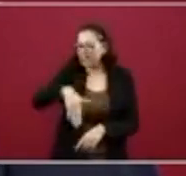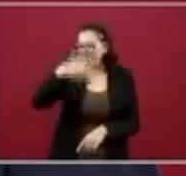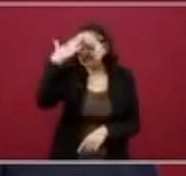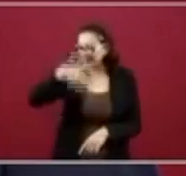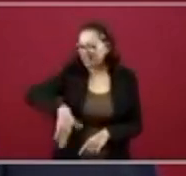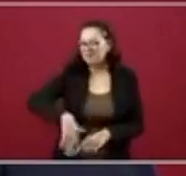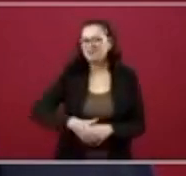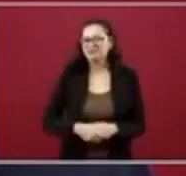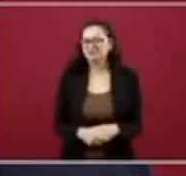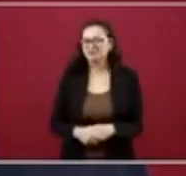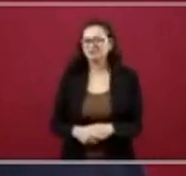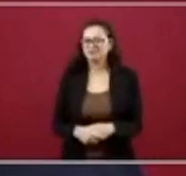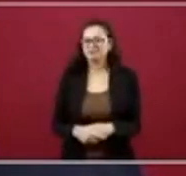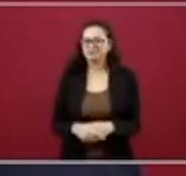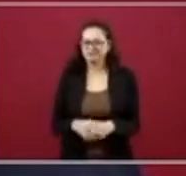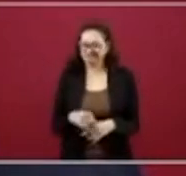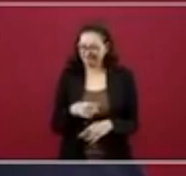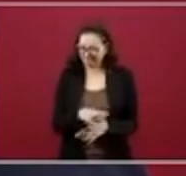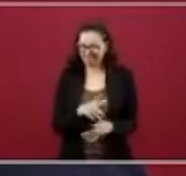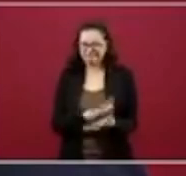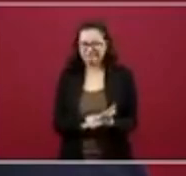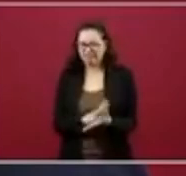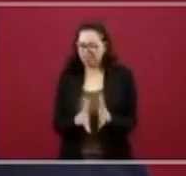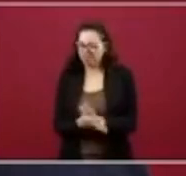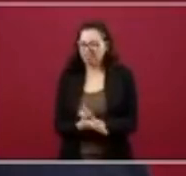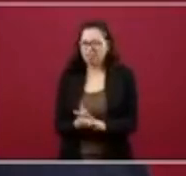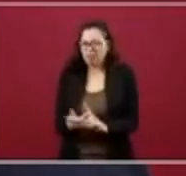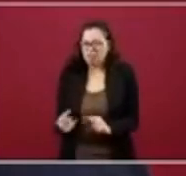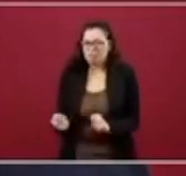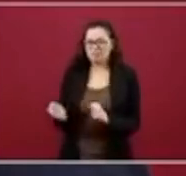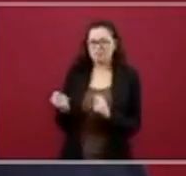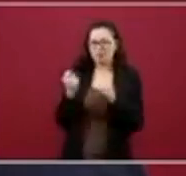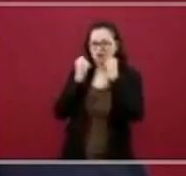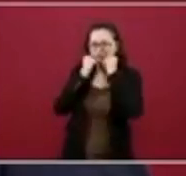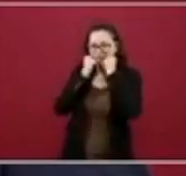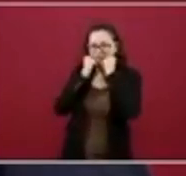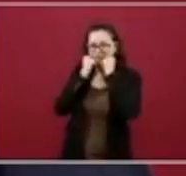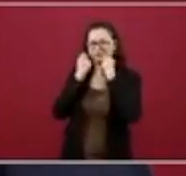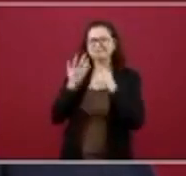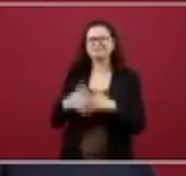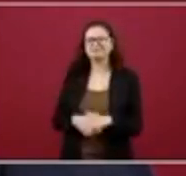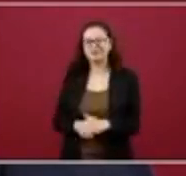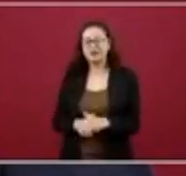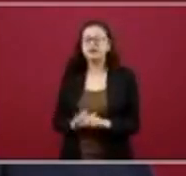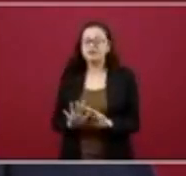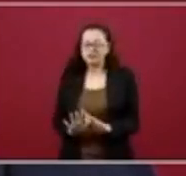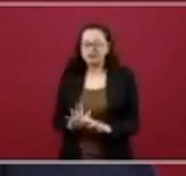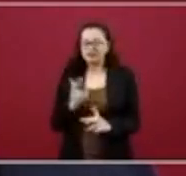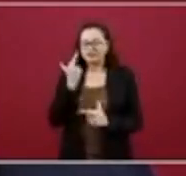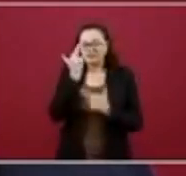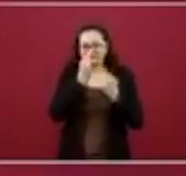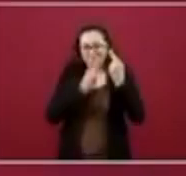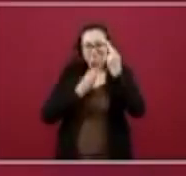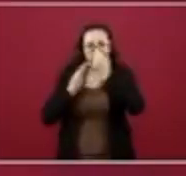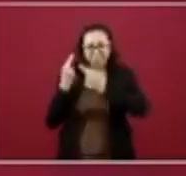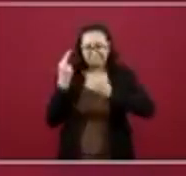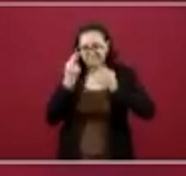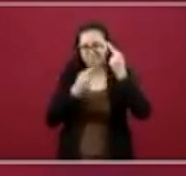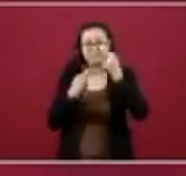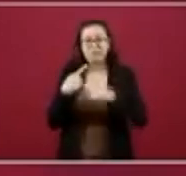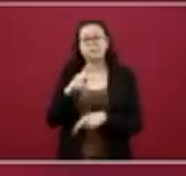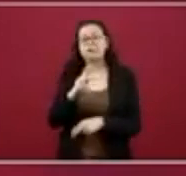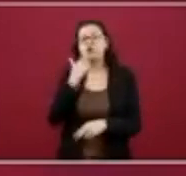que estaba mal el programa? Entonces, estamos haciendo una revisión, pero queremos entregarles todos los